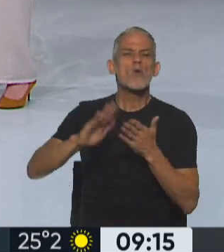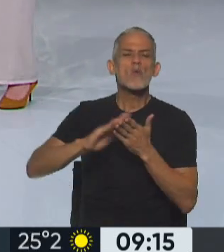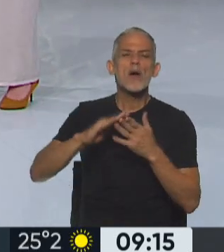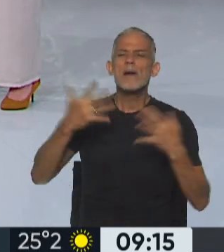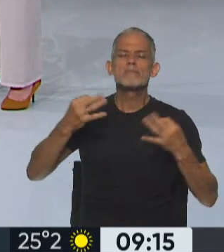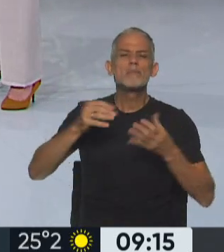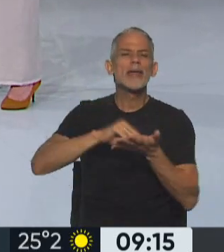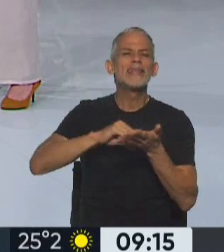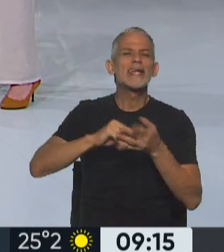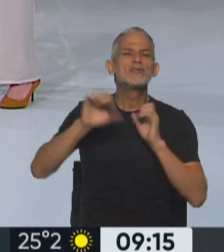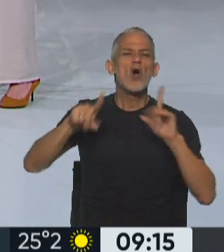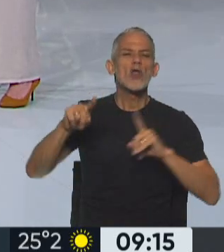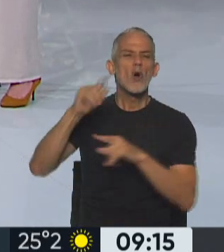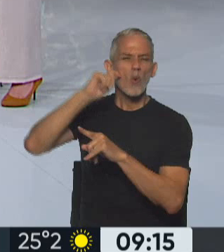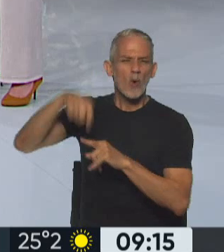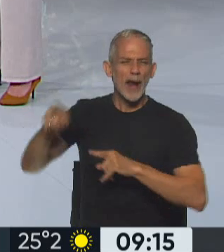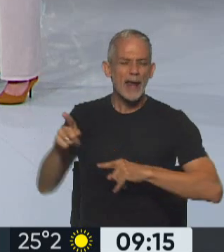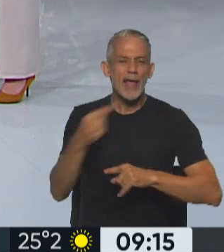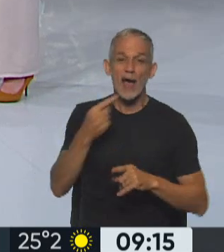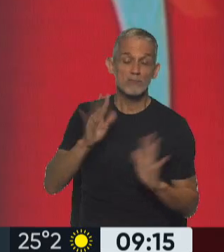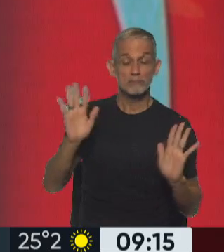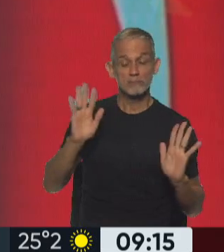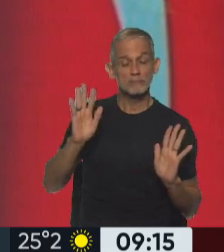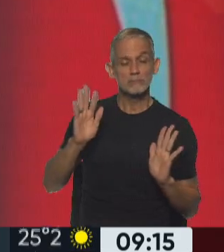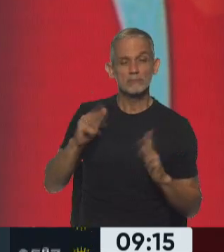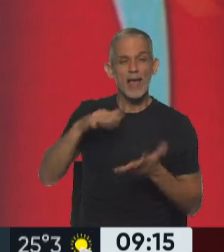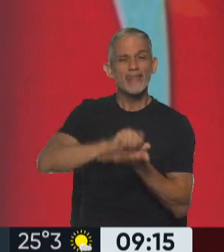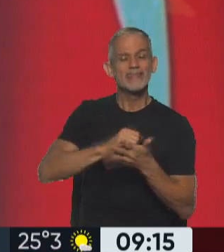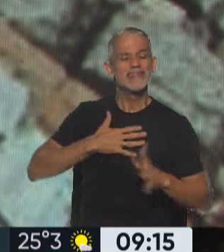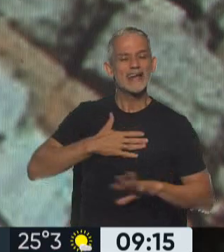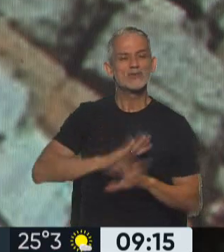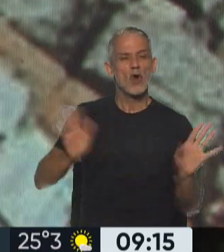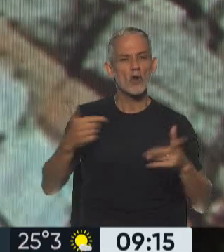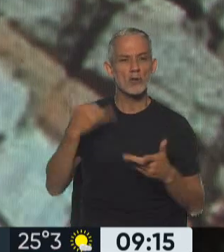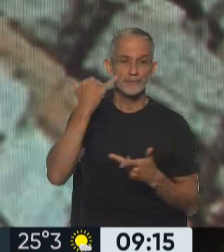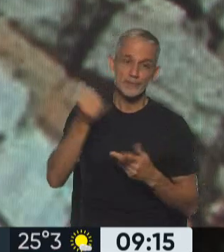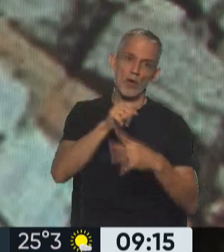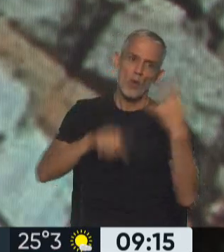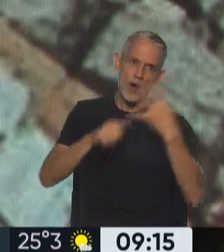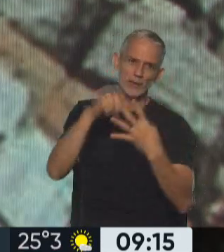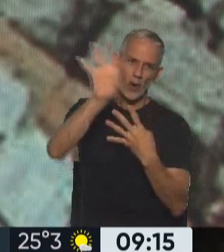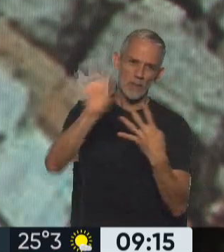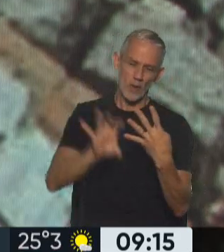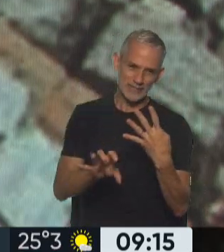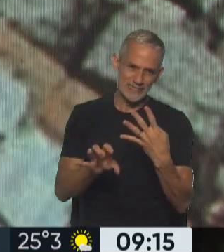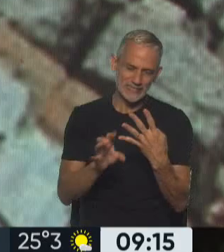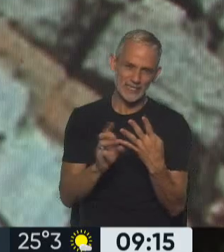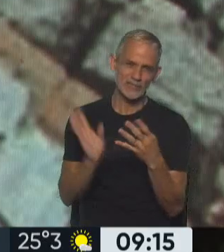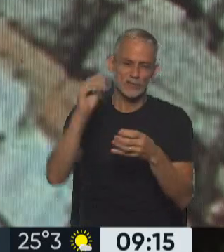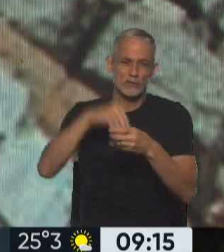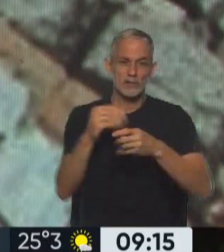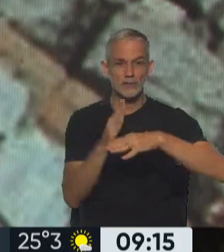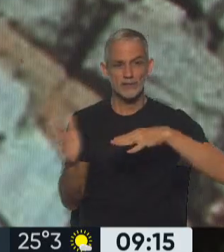realidades territoriales. Con esos términos. ¿Y eso qué significa, Ale? ¿Qué son las nuevas realidades territoriales? Son las cuatro provincias anexadas